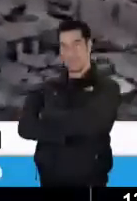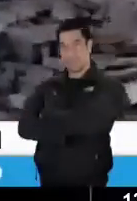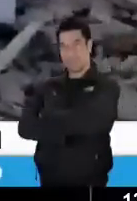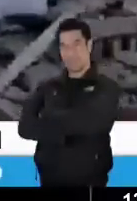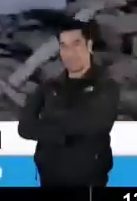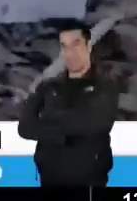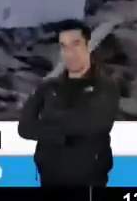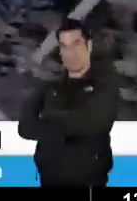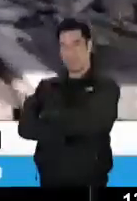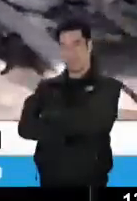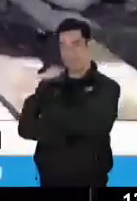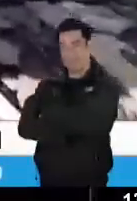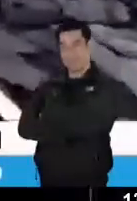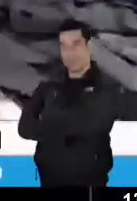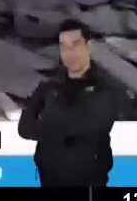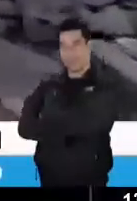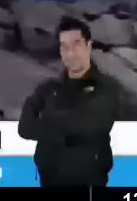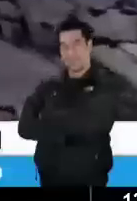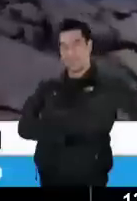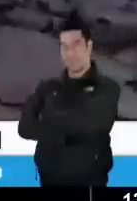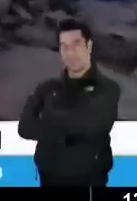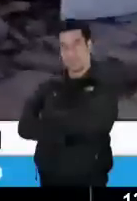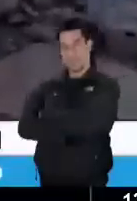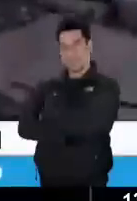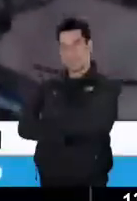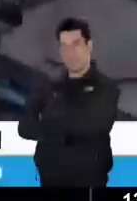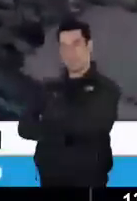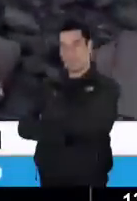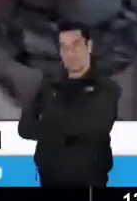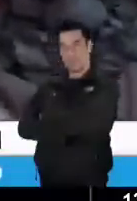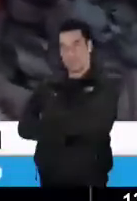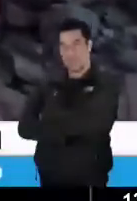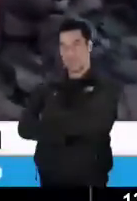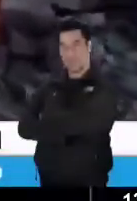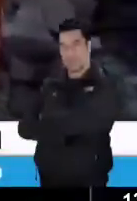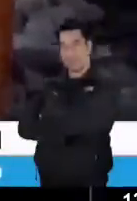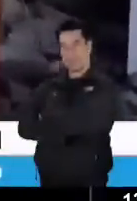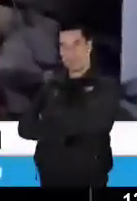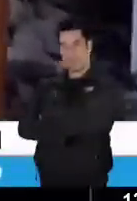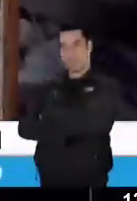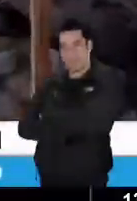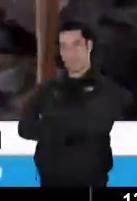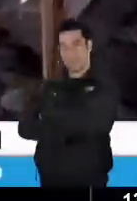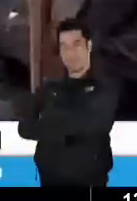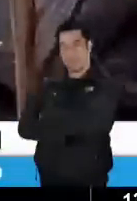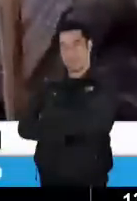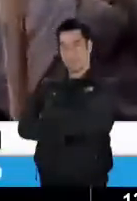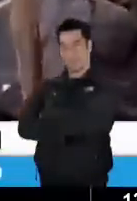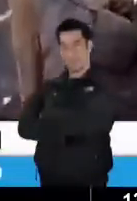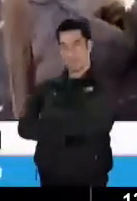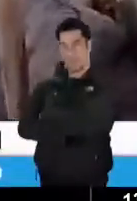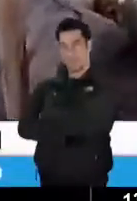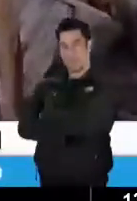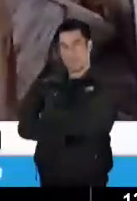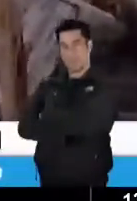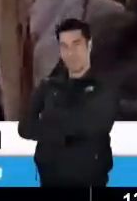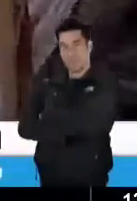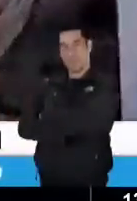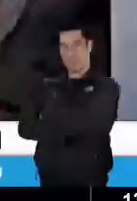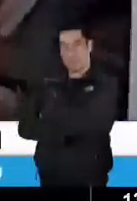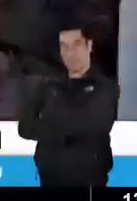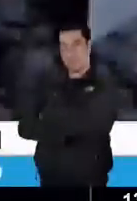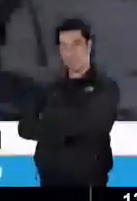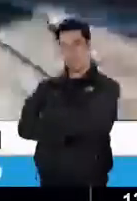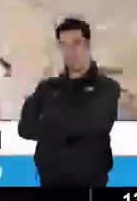estos minutos. Llegamos entonces hasta un domicilio que precisamente corresponde a un familiar directo de la persona que falleció y